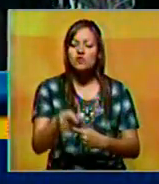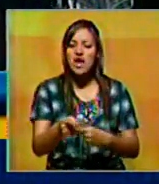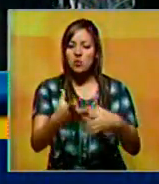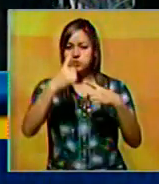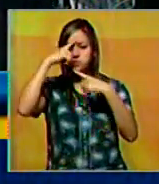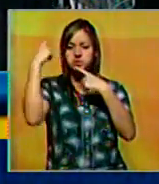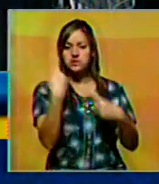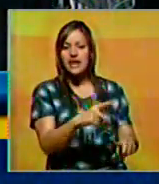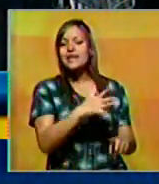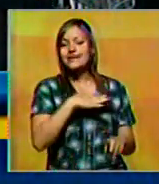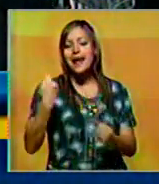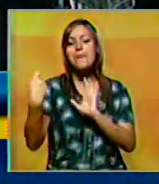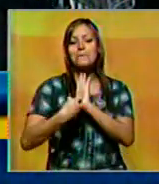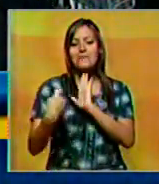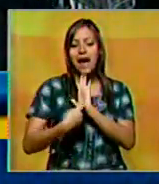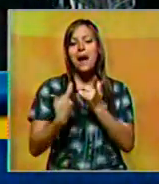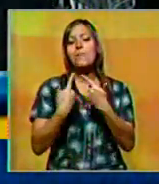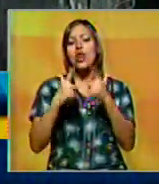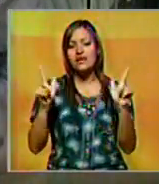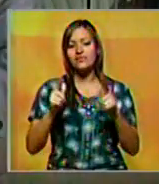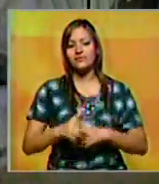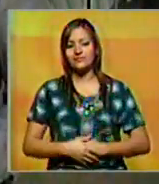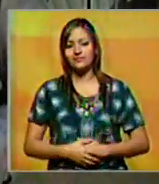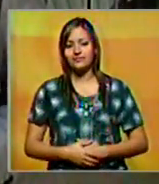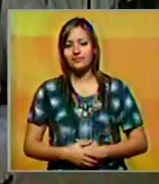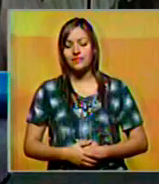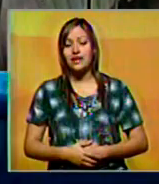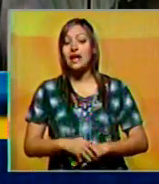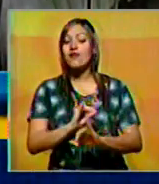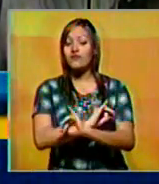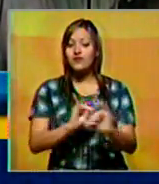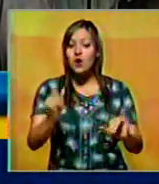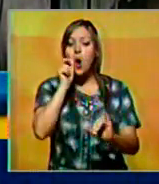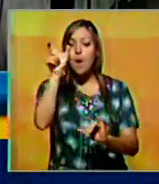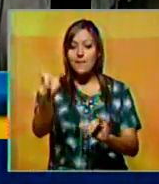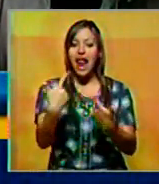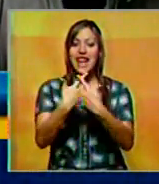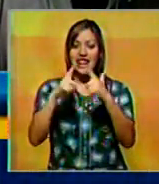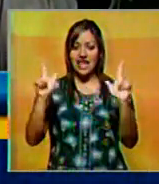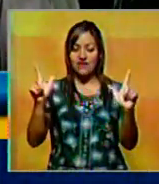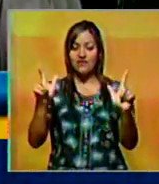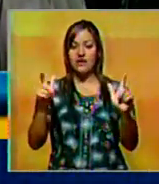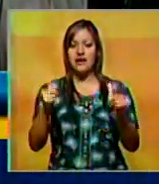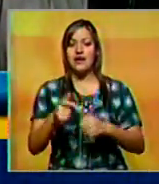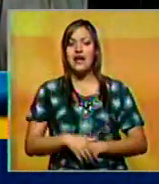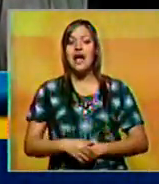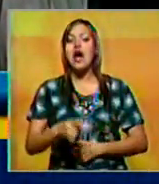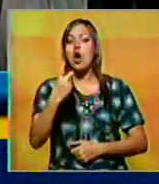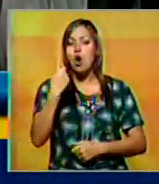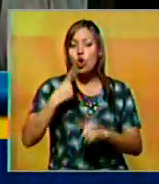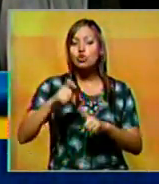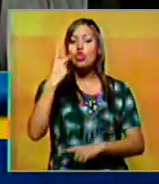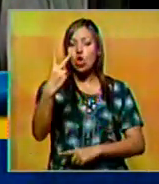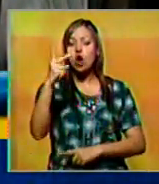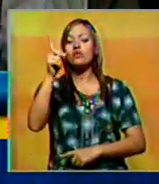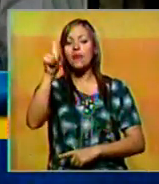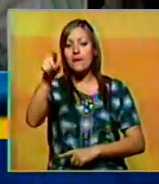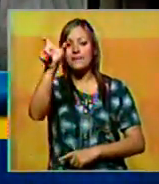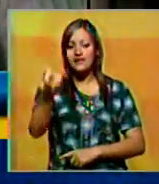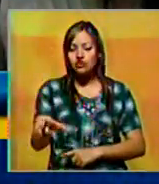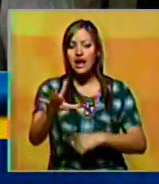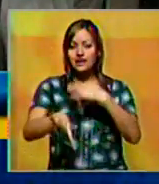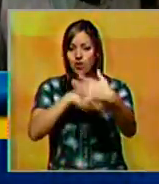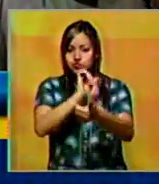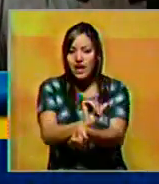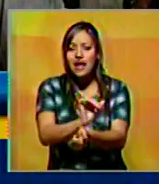y pedir recompensa por su liberación. Una vez que liberan al secuestrado, el CICPC liberó a 2 trabajadores que habían sido atados